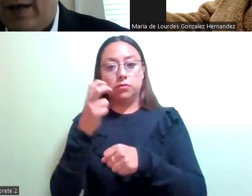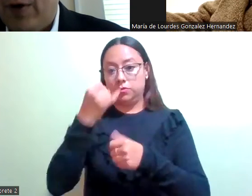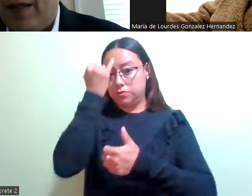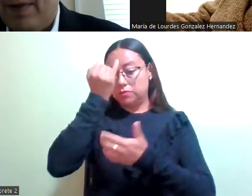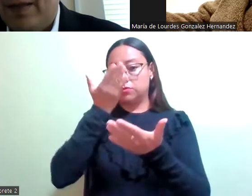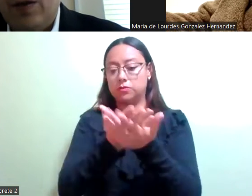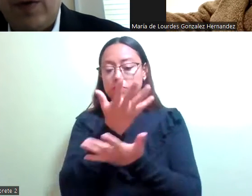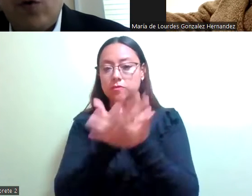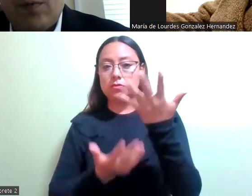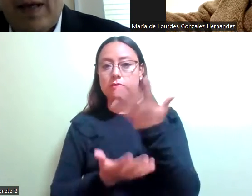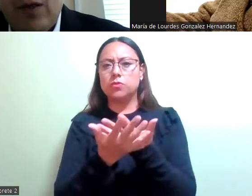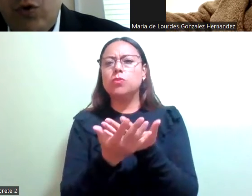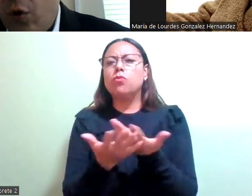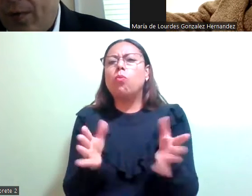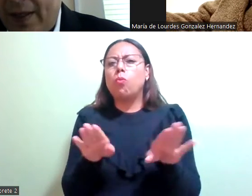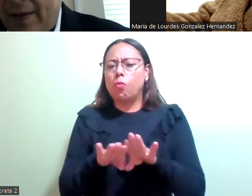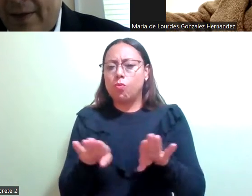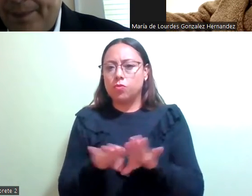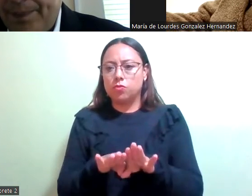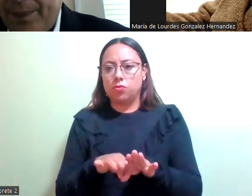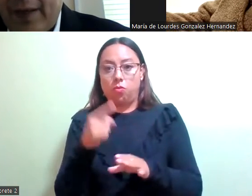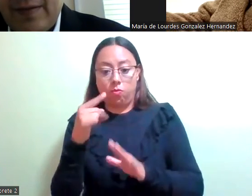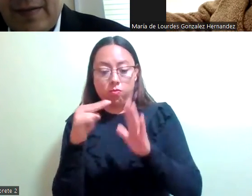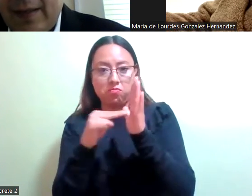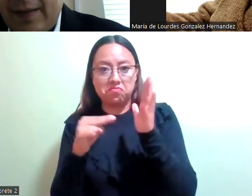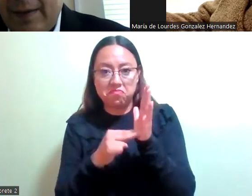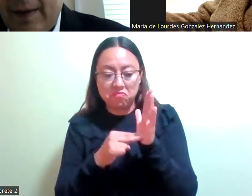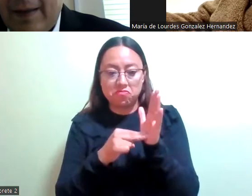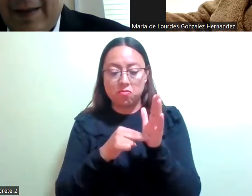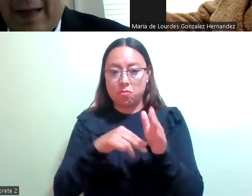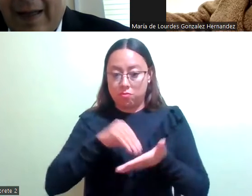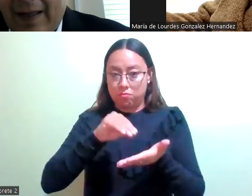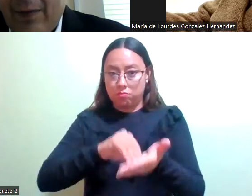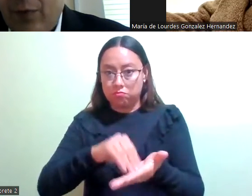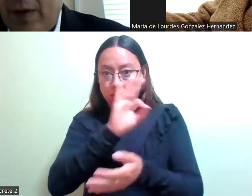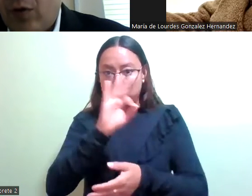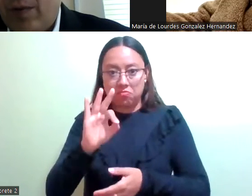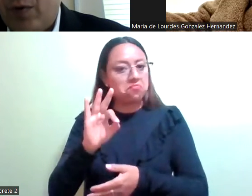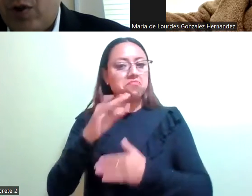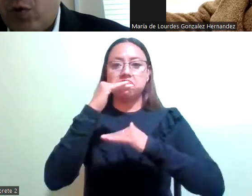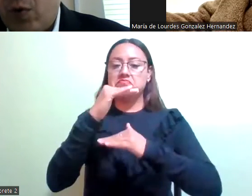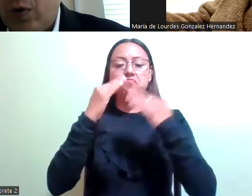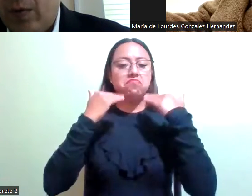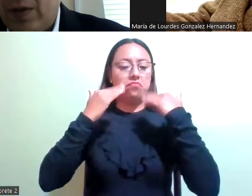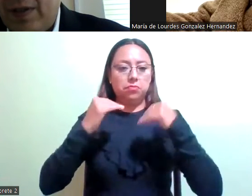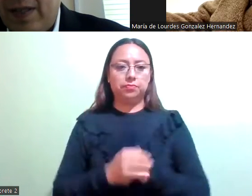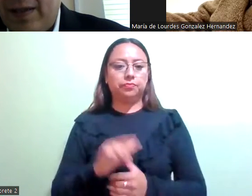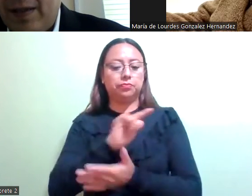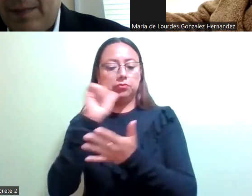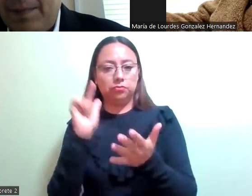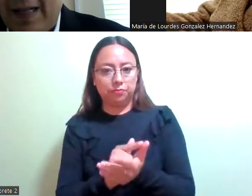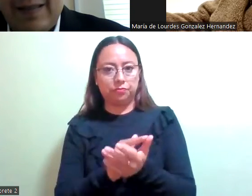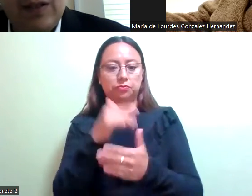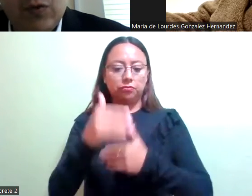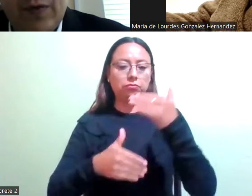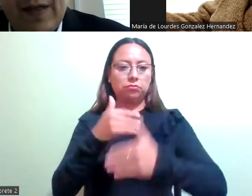fue elaborada a partir de una norma no vigente, es decir, de la Ley de Fomento de Procesos Productivos